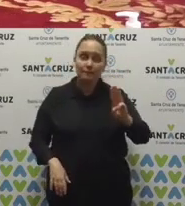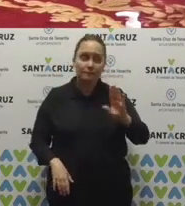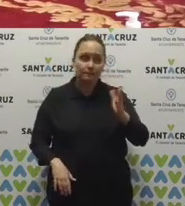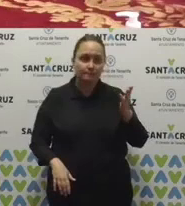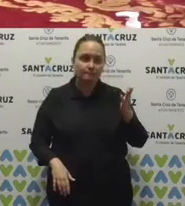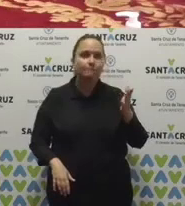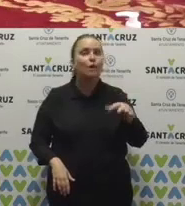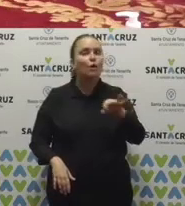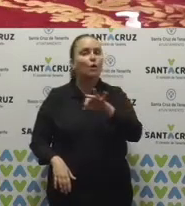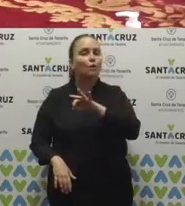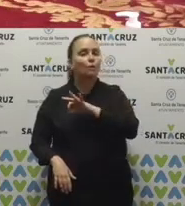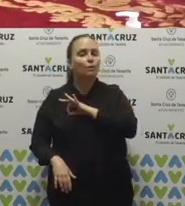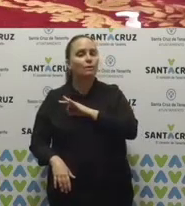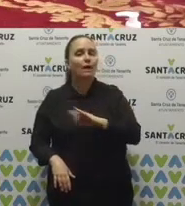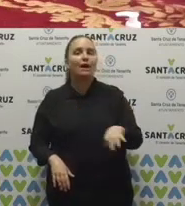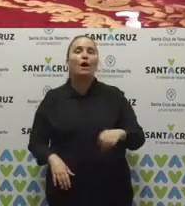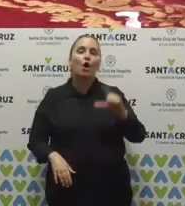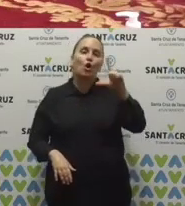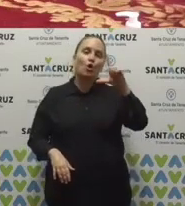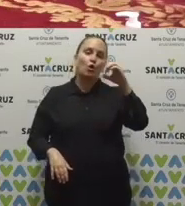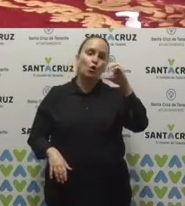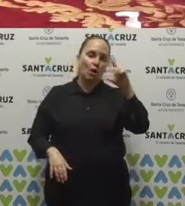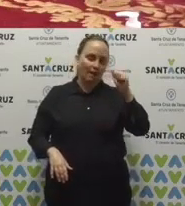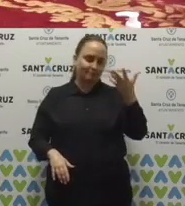doña lola los dolores